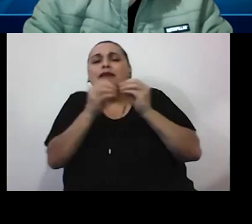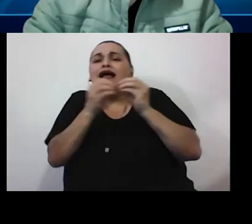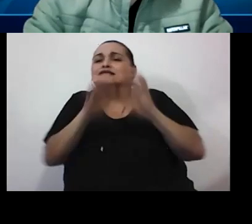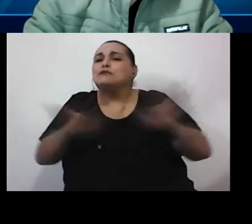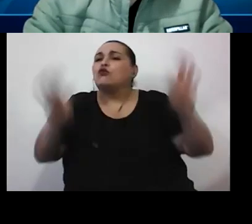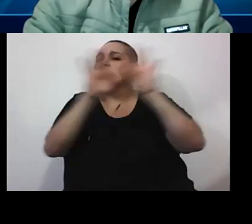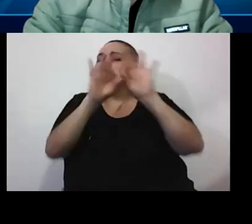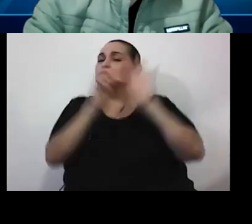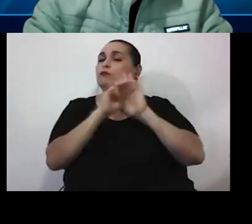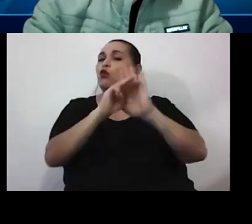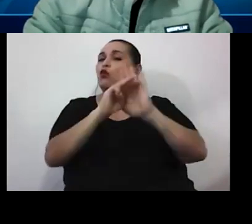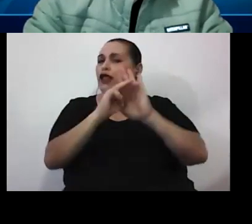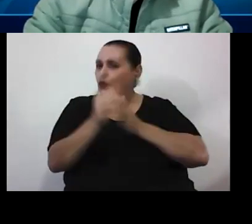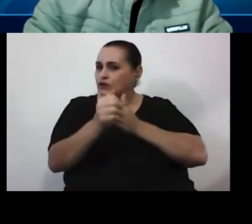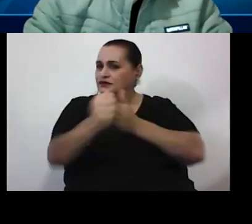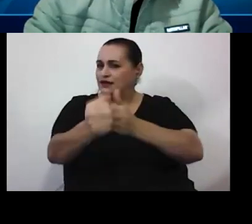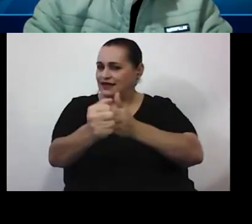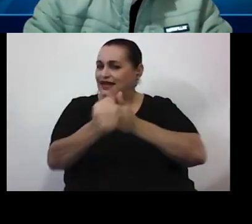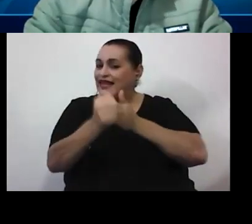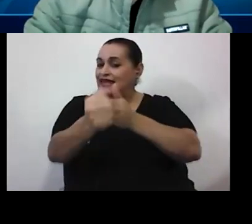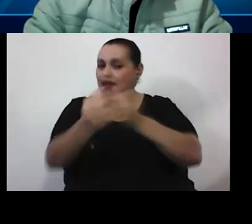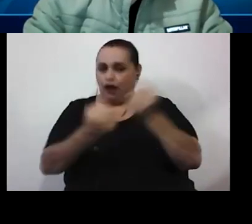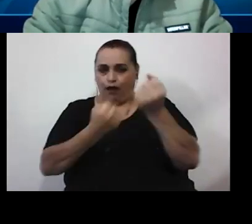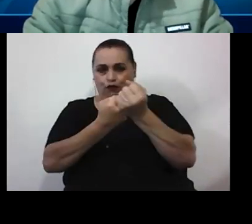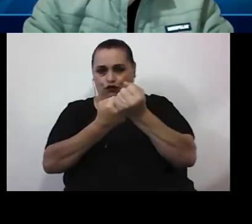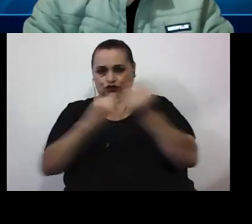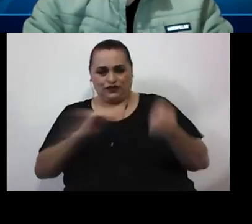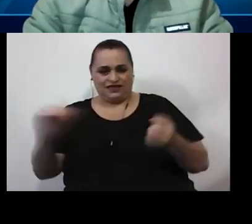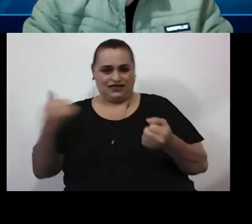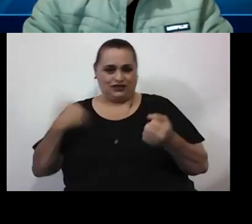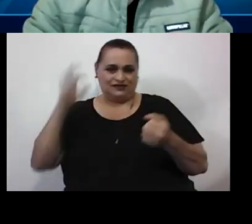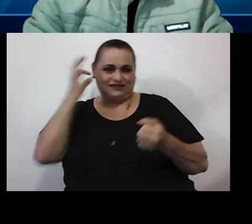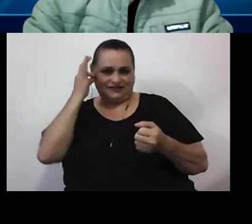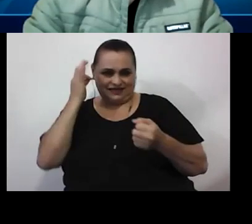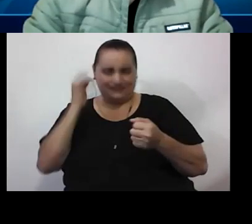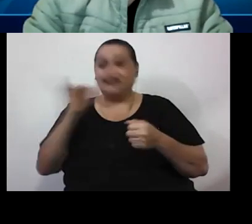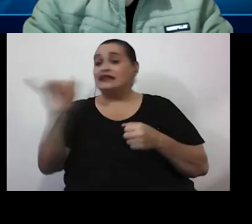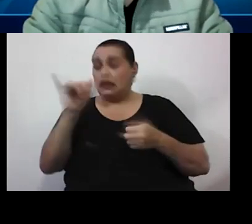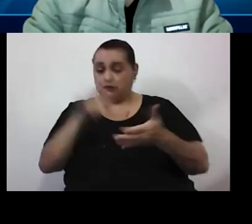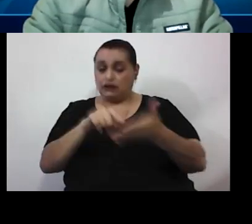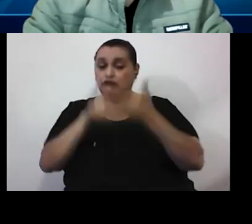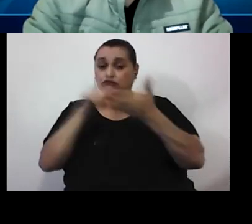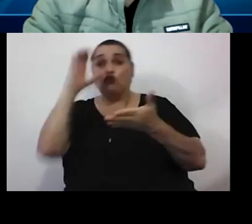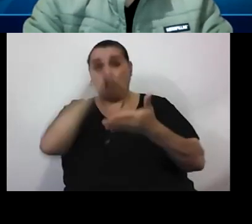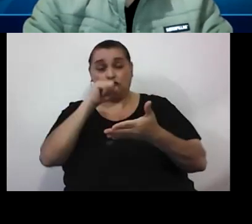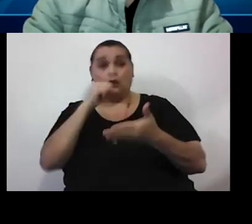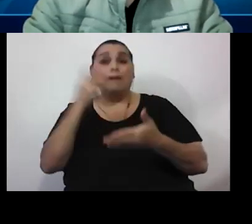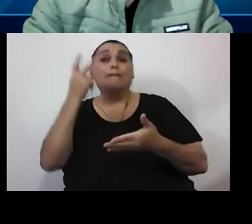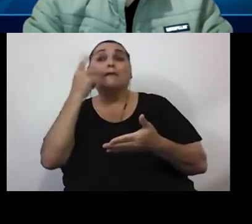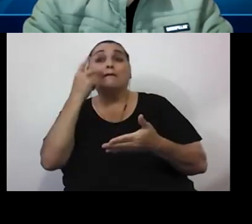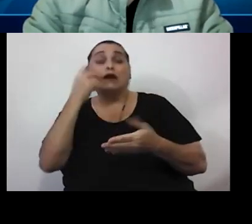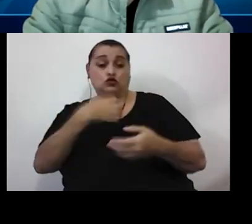la guía de apoyo para niñas y niños. Pero también reconocemos que los papás no son los dueños de los